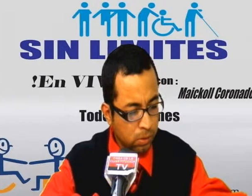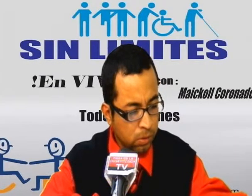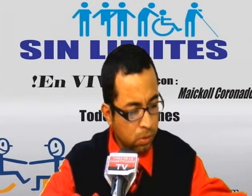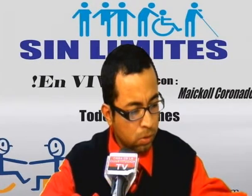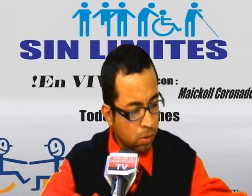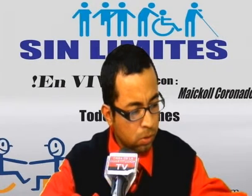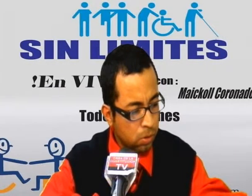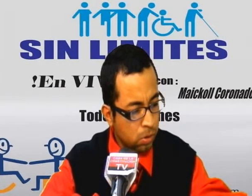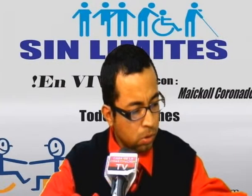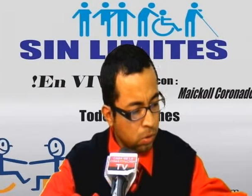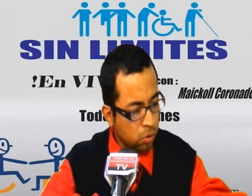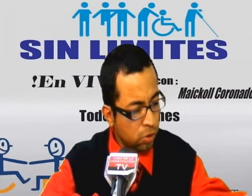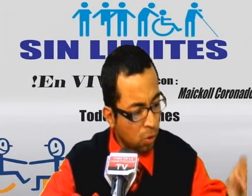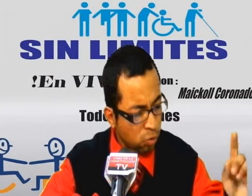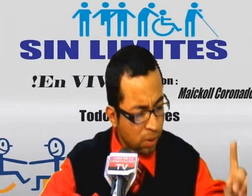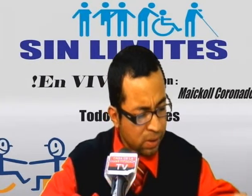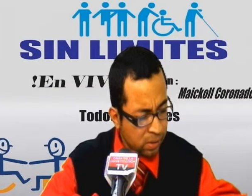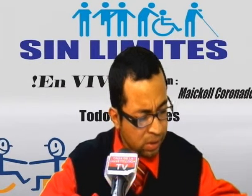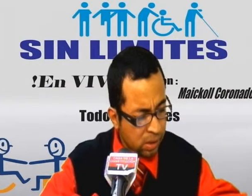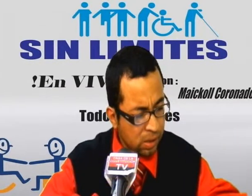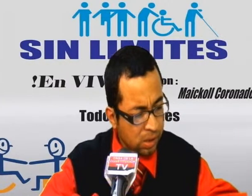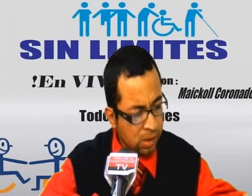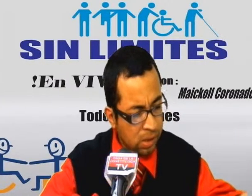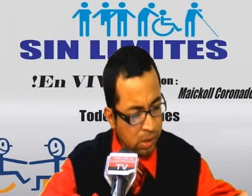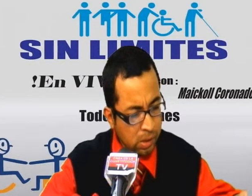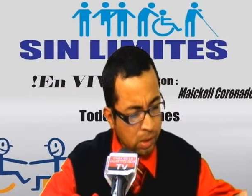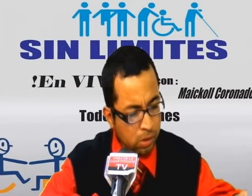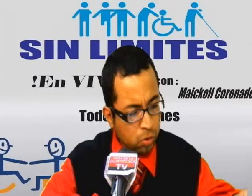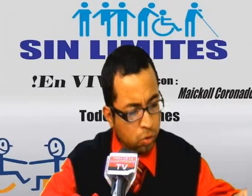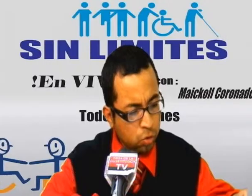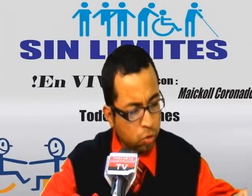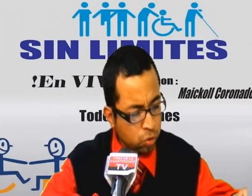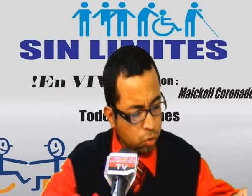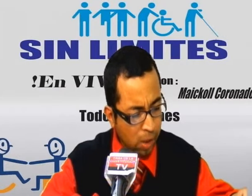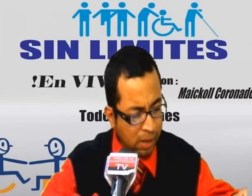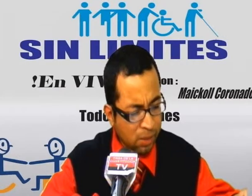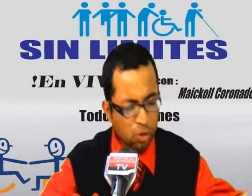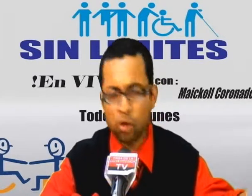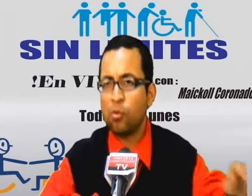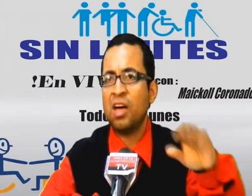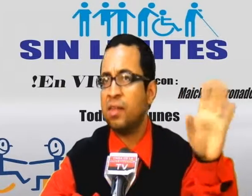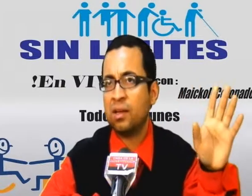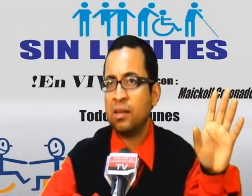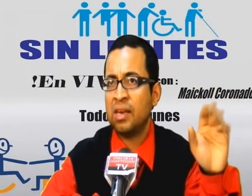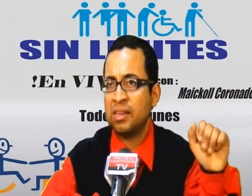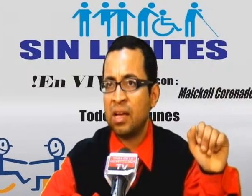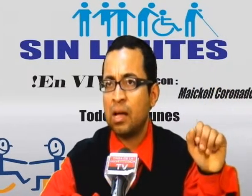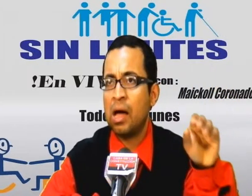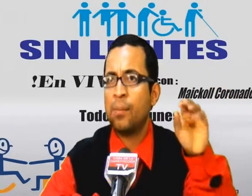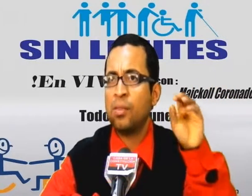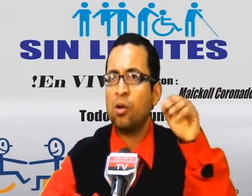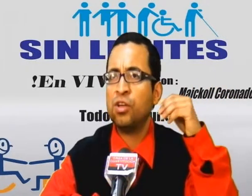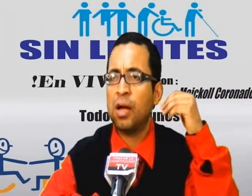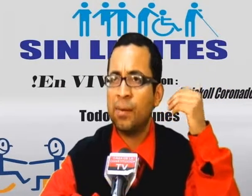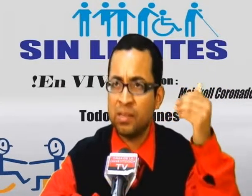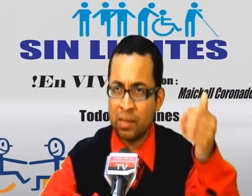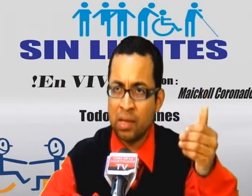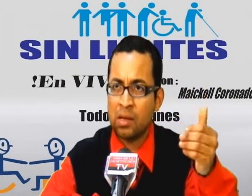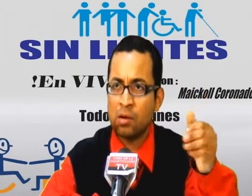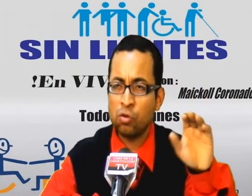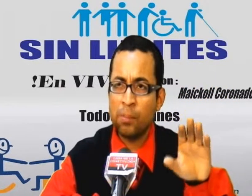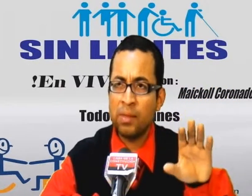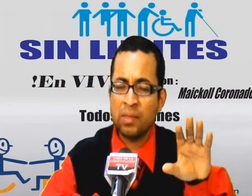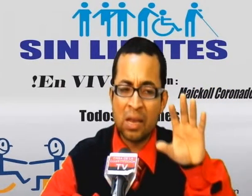Donde justamente Acá no se cobró nada de la entrada a la persona con